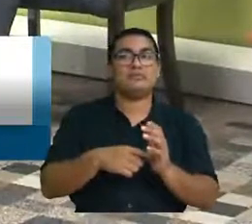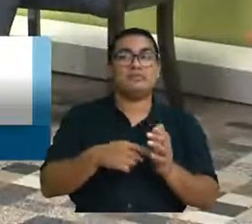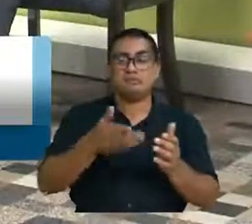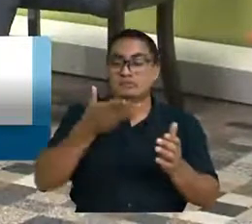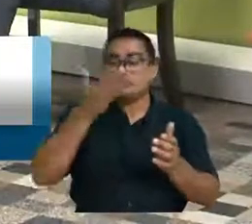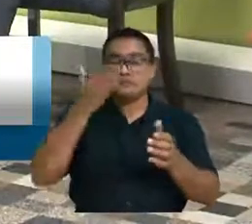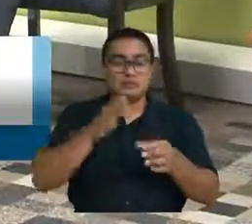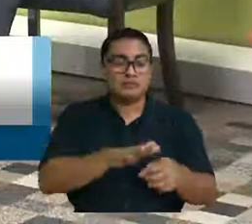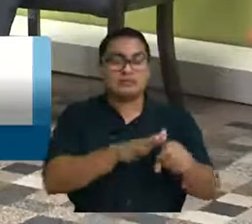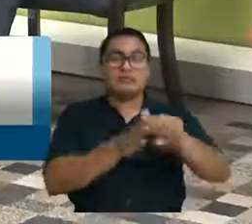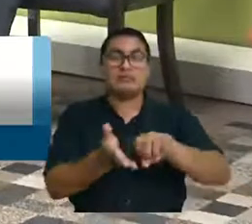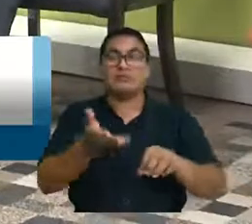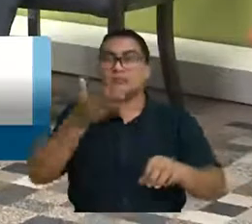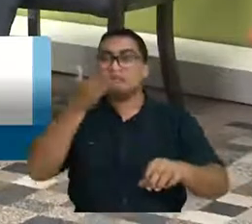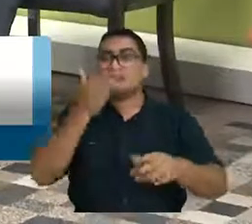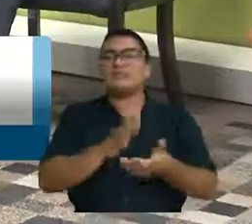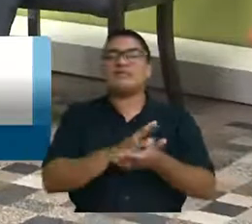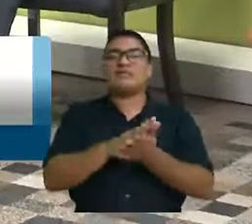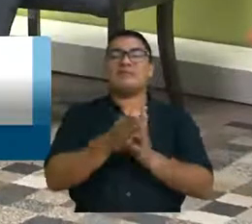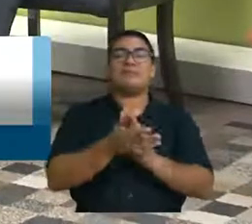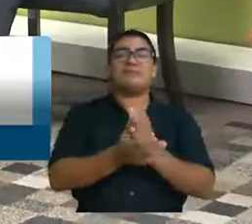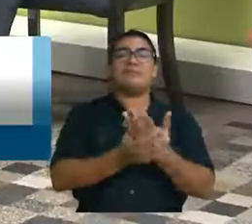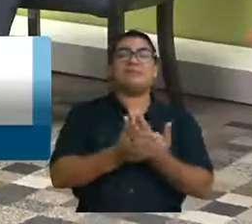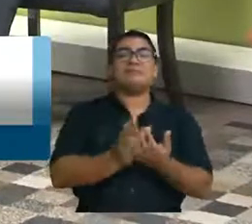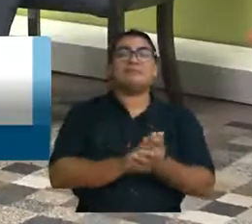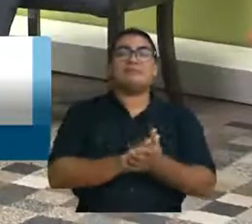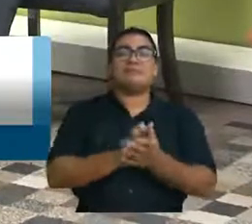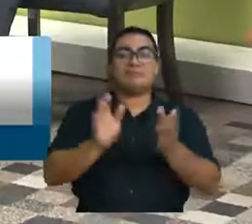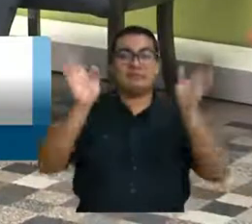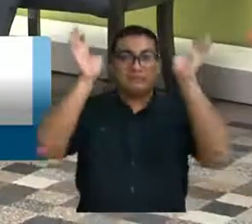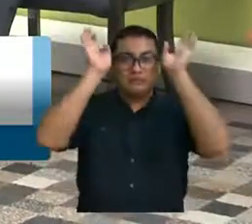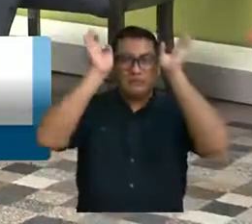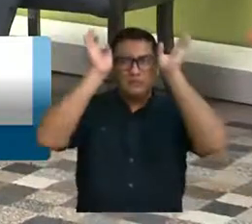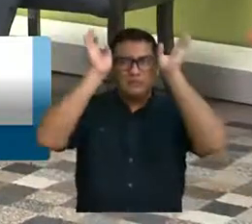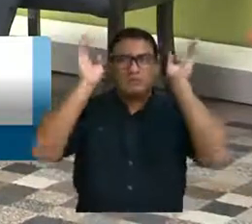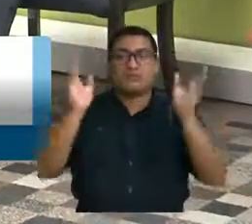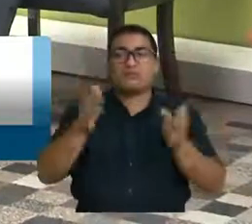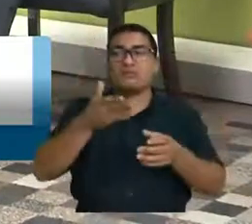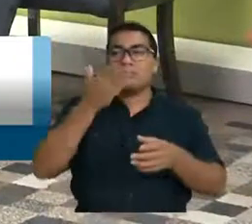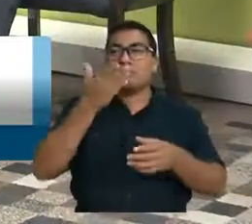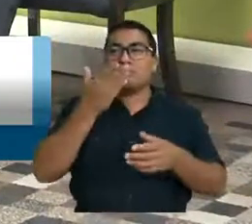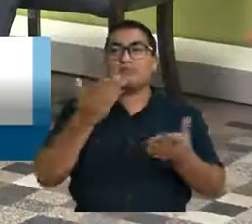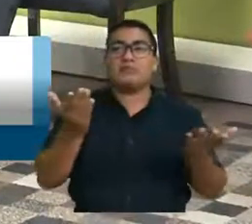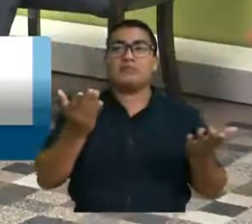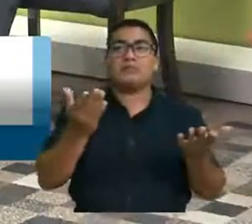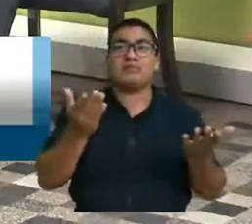alcohol inmediatamente que te aplicás, aunque sea el alcohol gel. Si el olor de ese alcohol